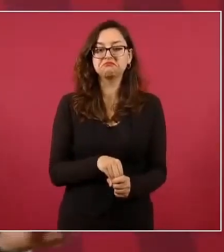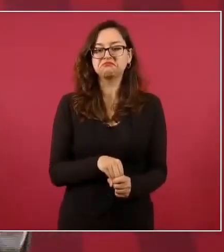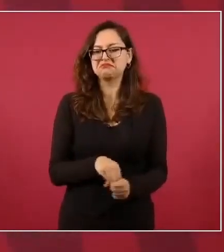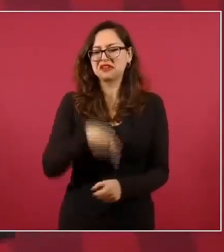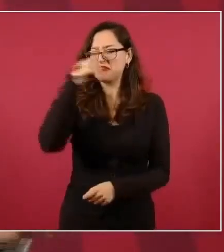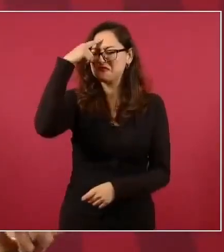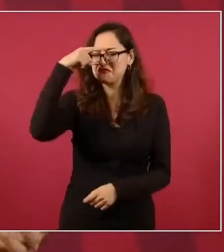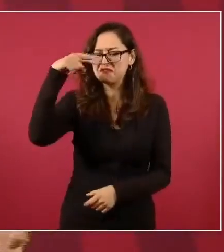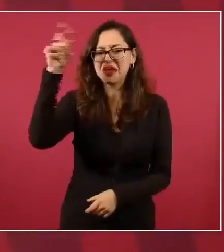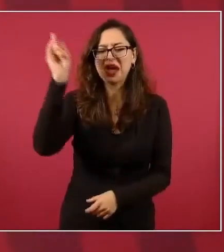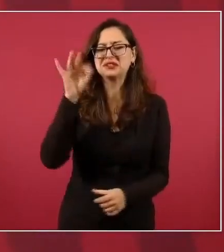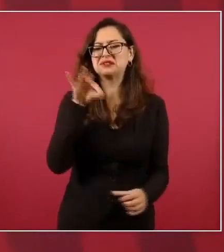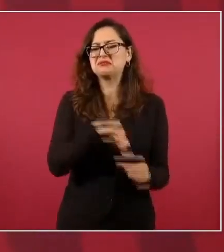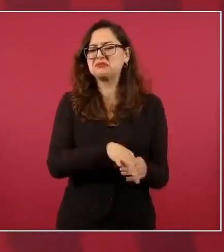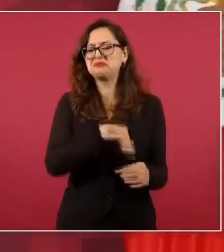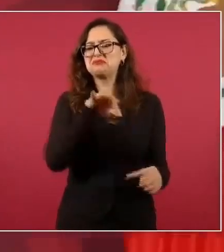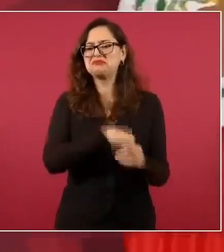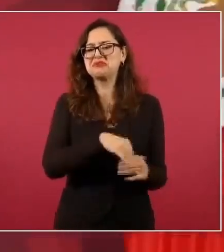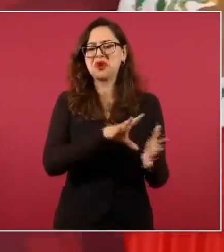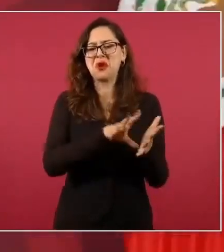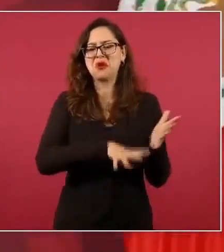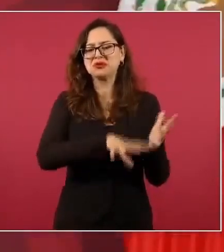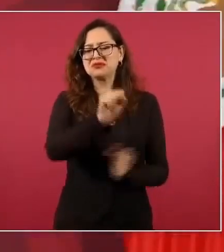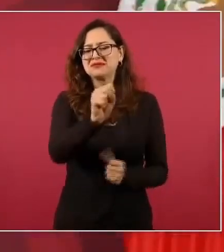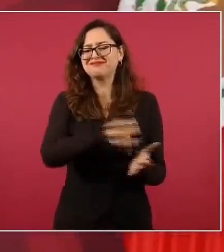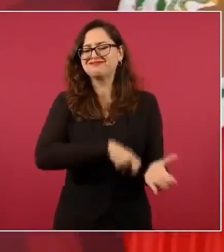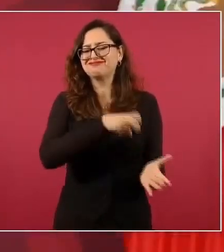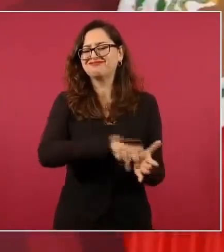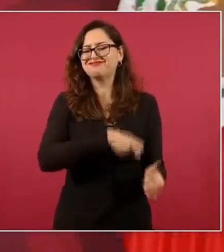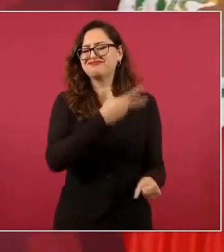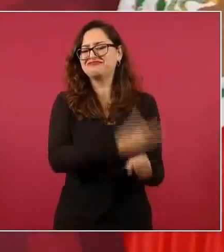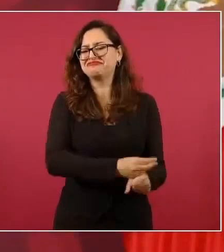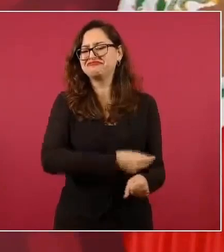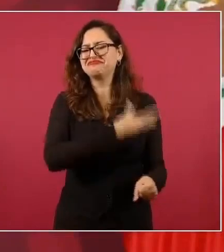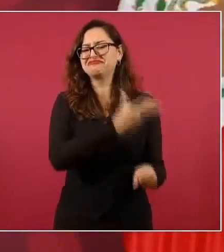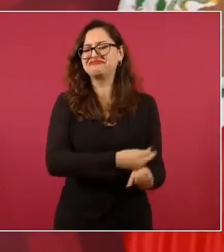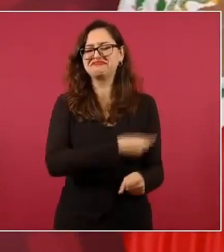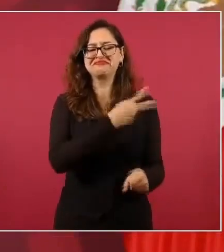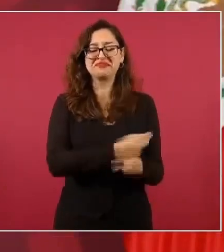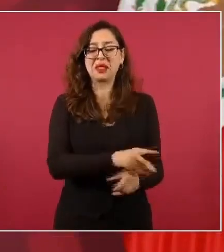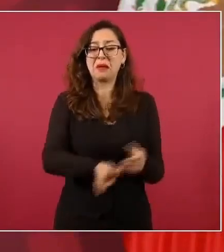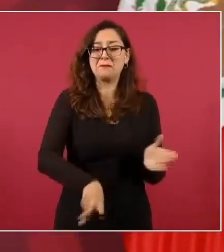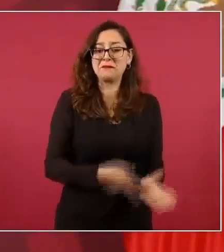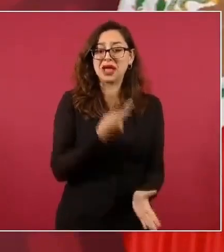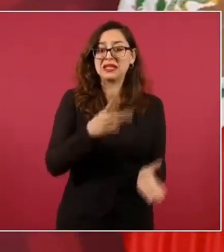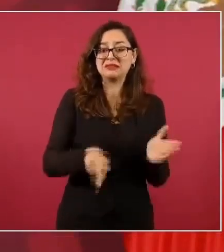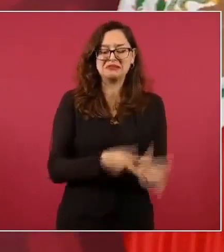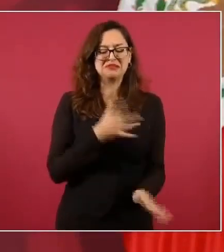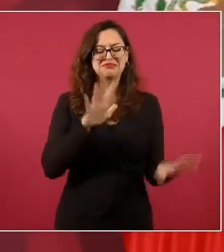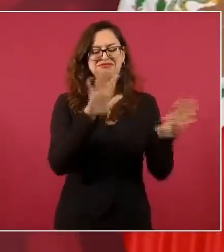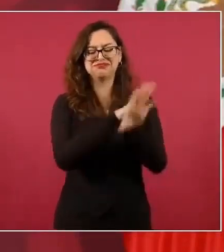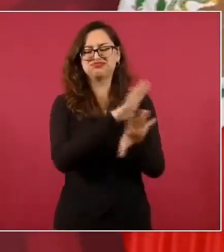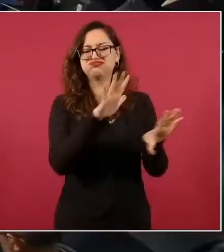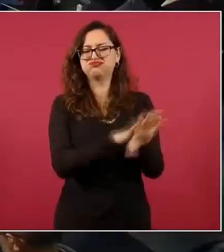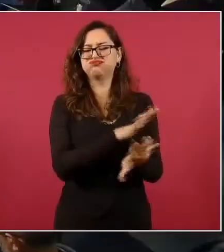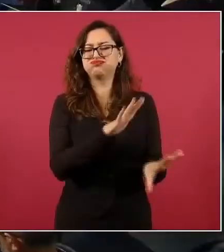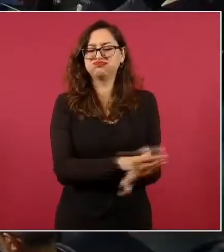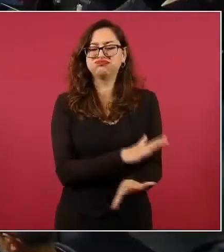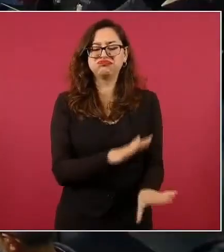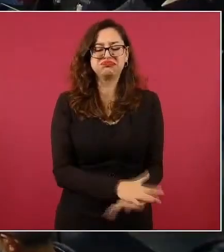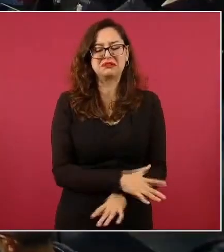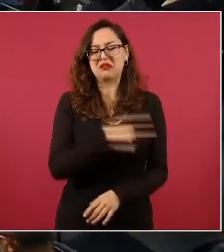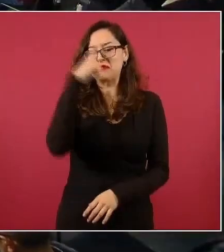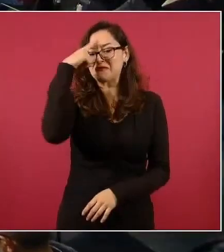reunían con facilidad los 334 votos para reformar la Constitución, como lo